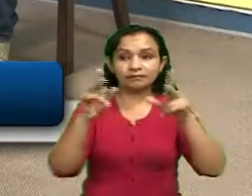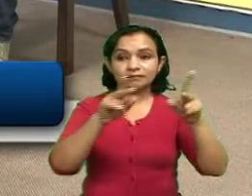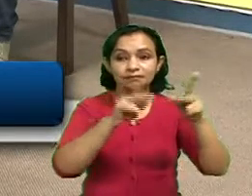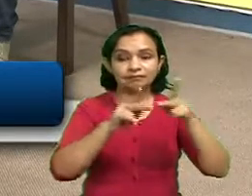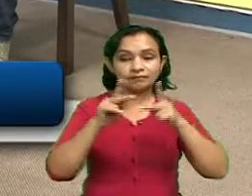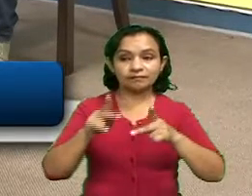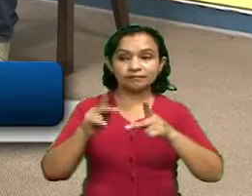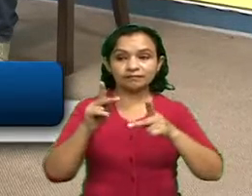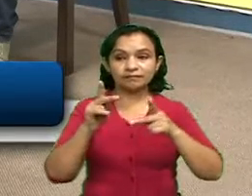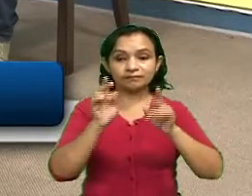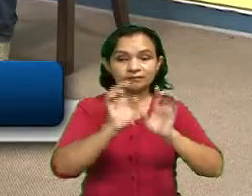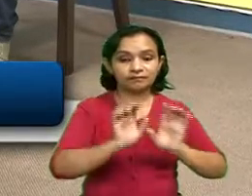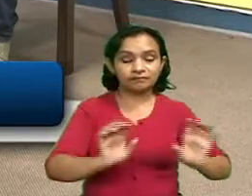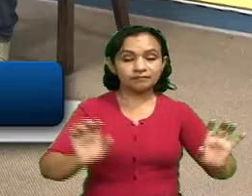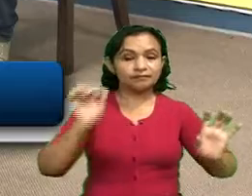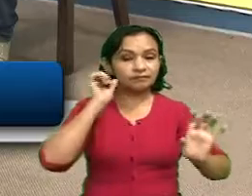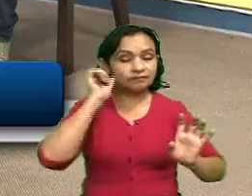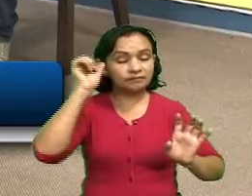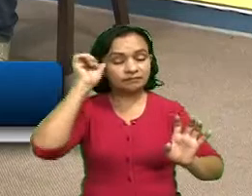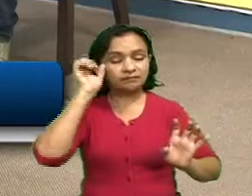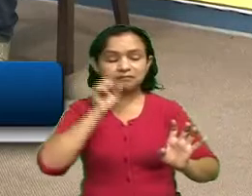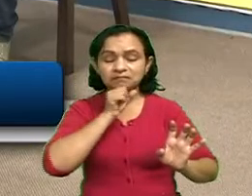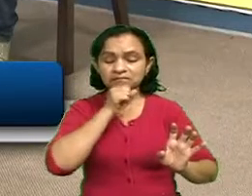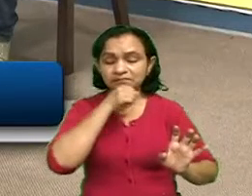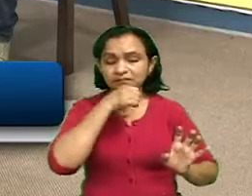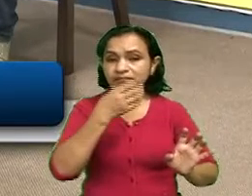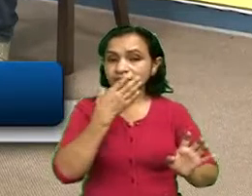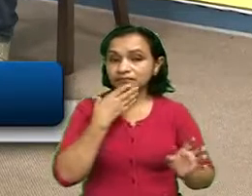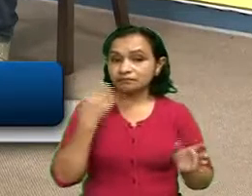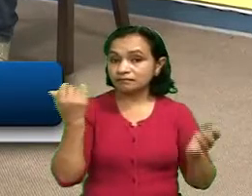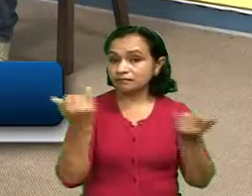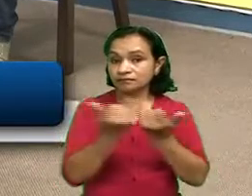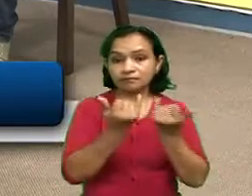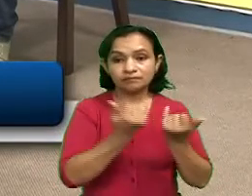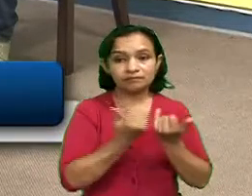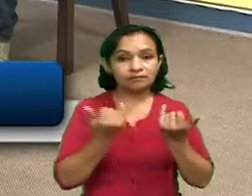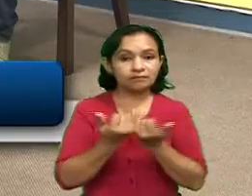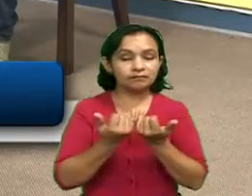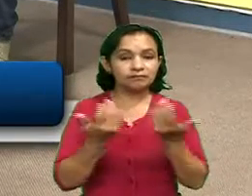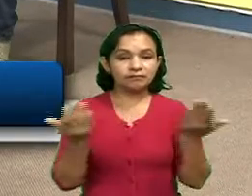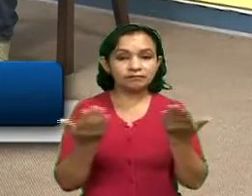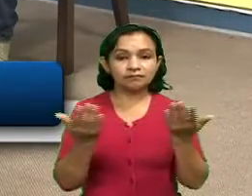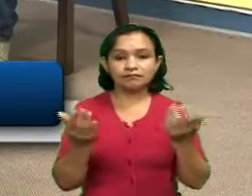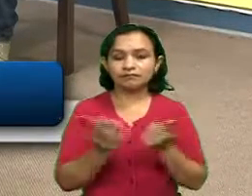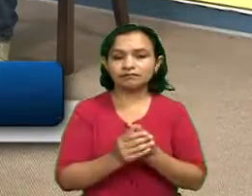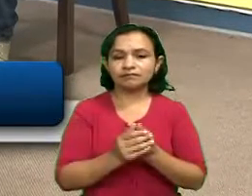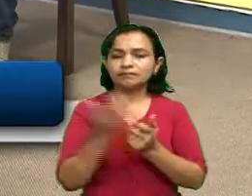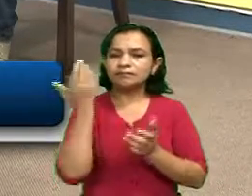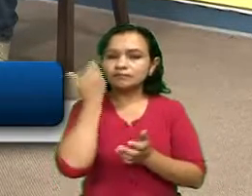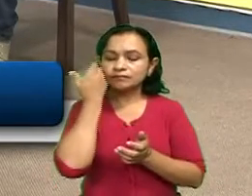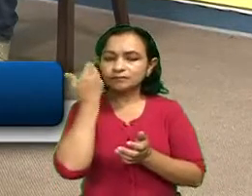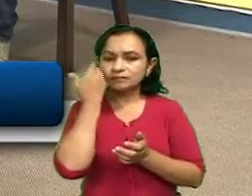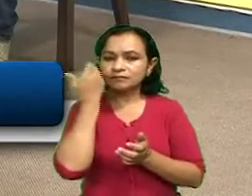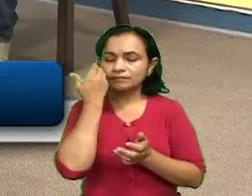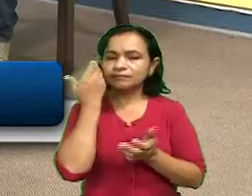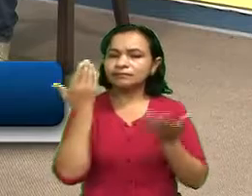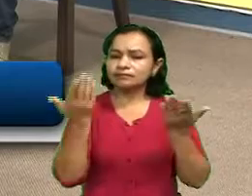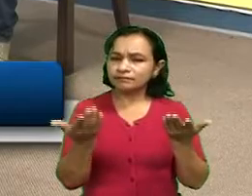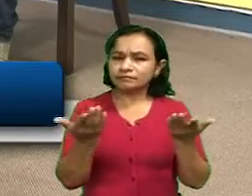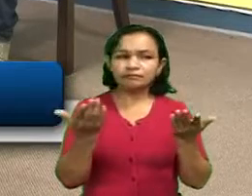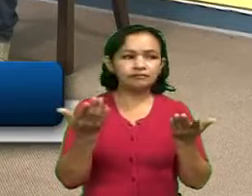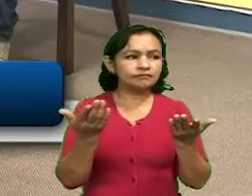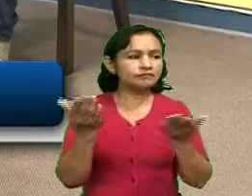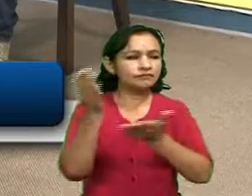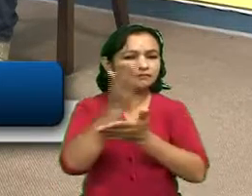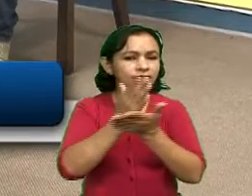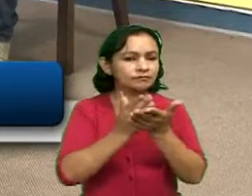cualquiera de las edades, niño, adulto, adulto mayor, joven, él lo trata igual. Como no. Toda enfermedad, ¿verdad? Existen